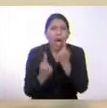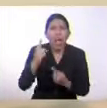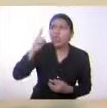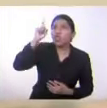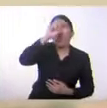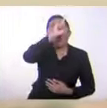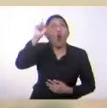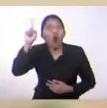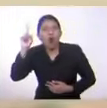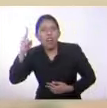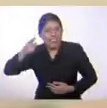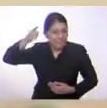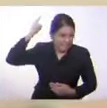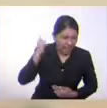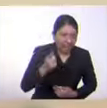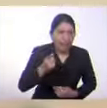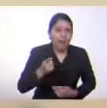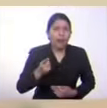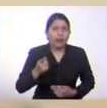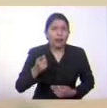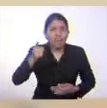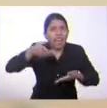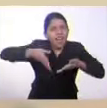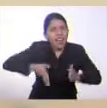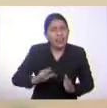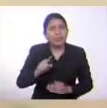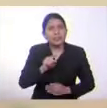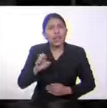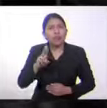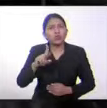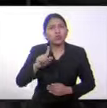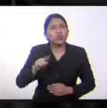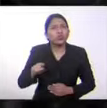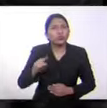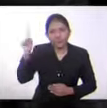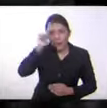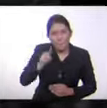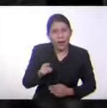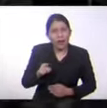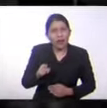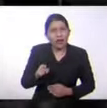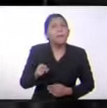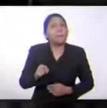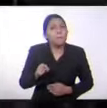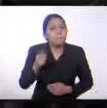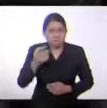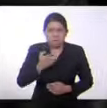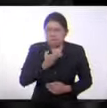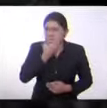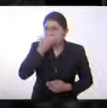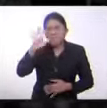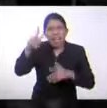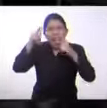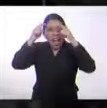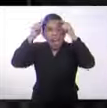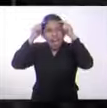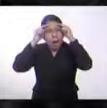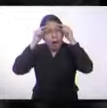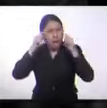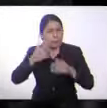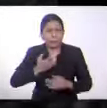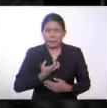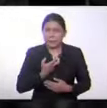aquella disensión? El hijo de Zeus y de Leto, irritado contra el rey, suscitó en el ejército